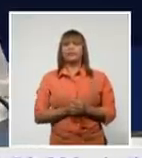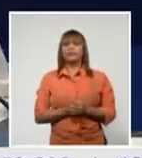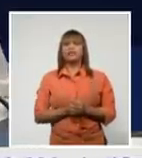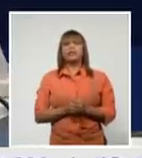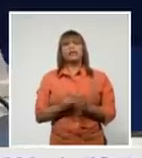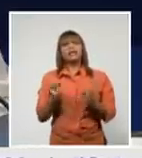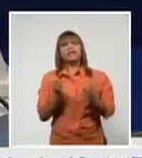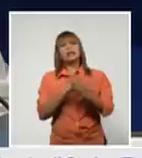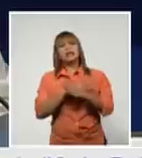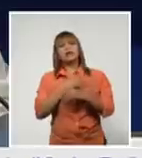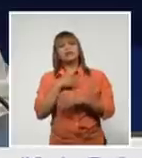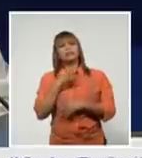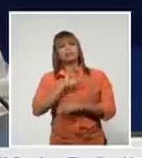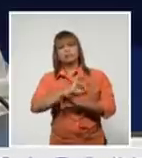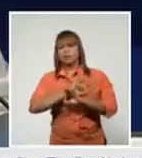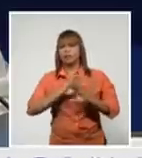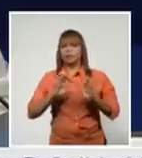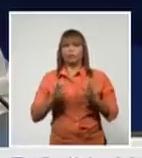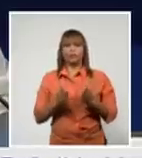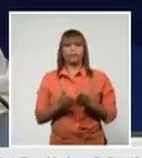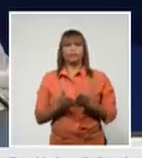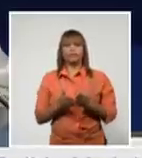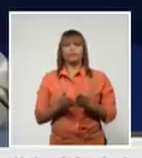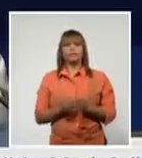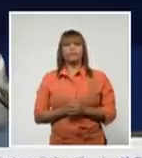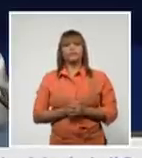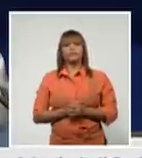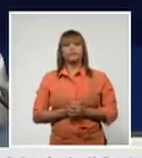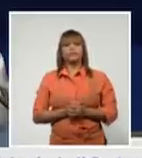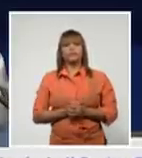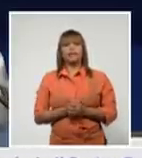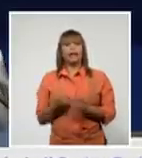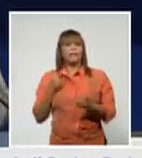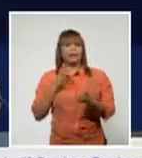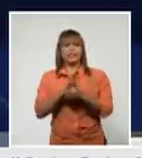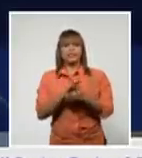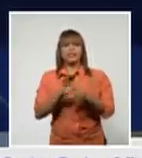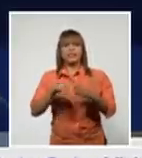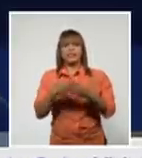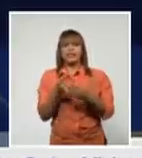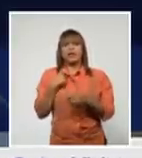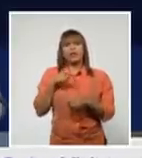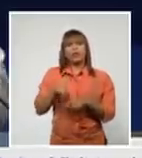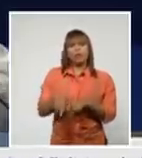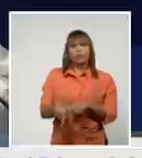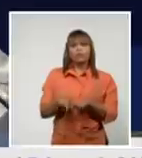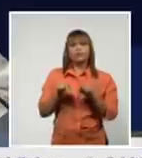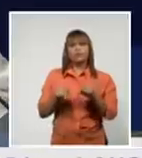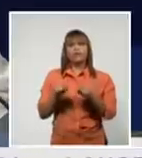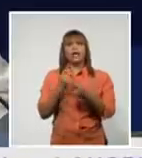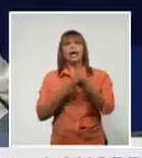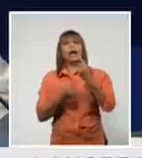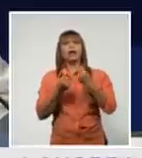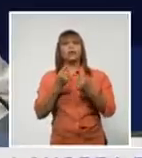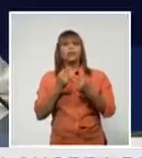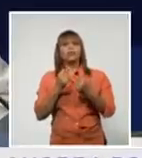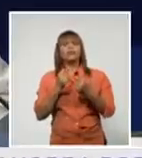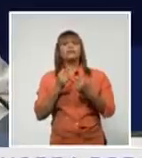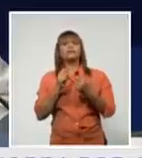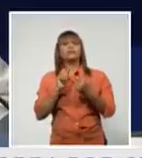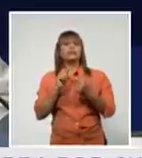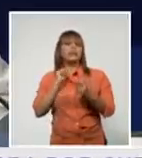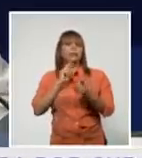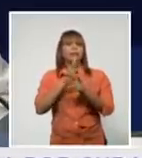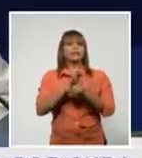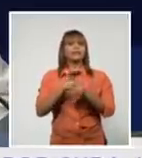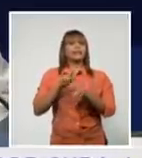qué es lo que va a pasar a partir ya del día de hoy algunas cosas y a partir del día de